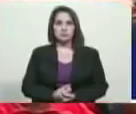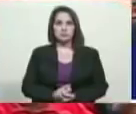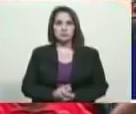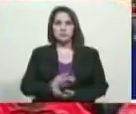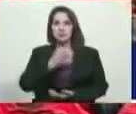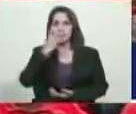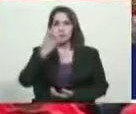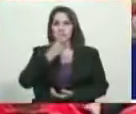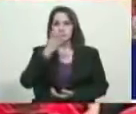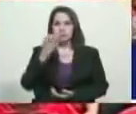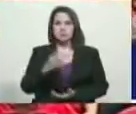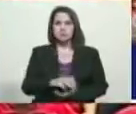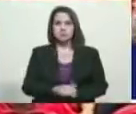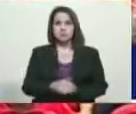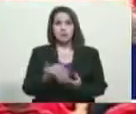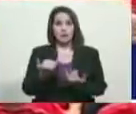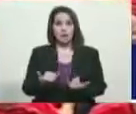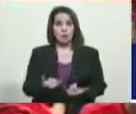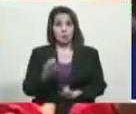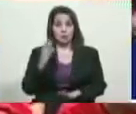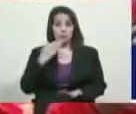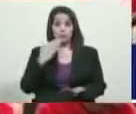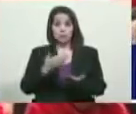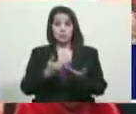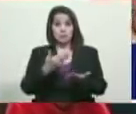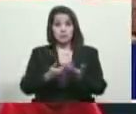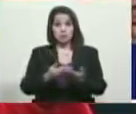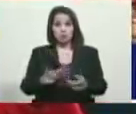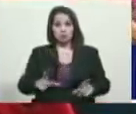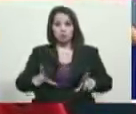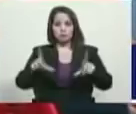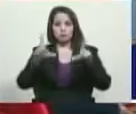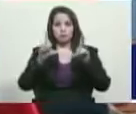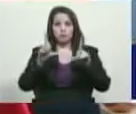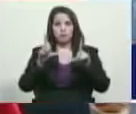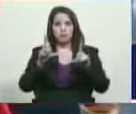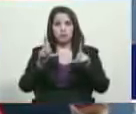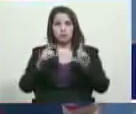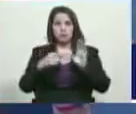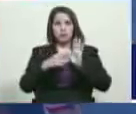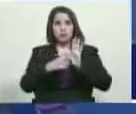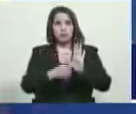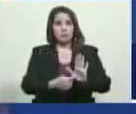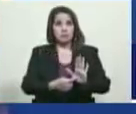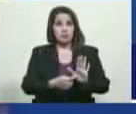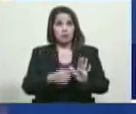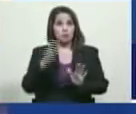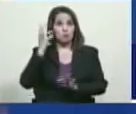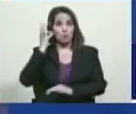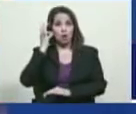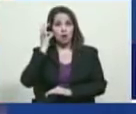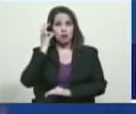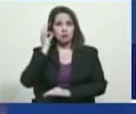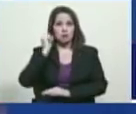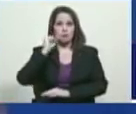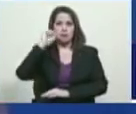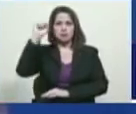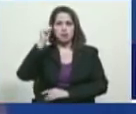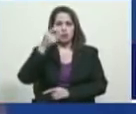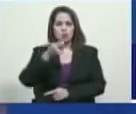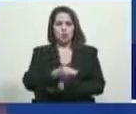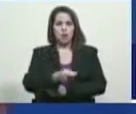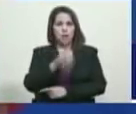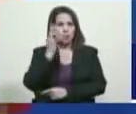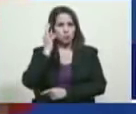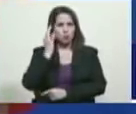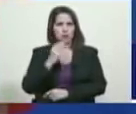A continuación, solicitud de conferimiento de títulos por la vencedora, Brancis Dayana Angulo